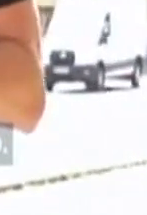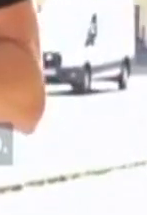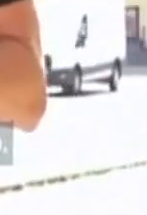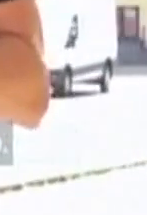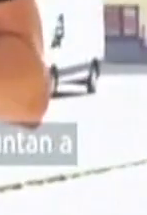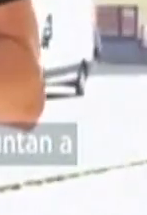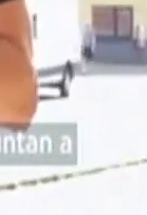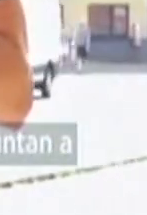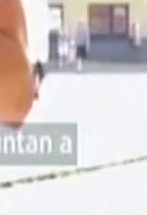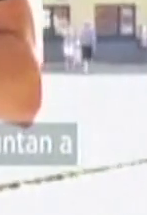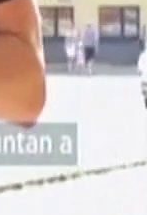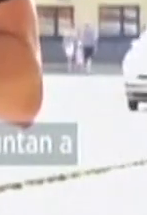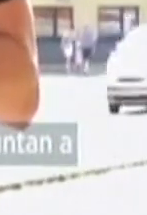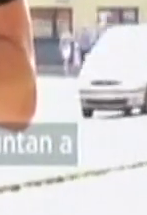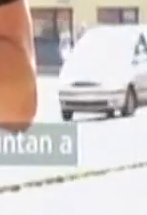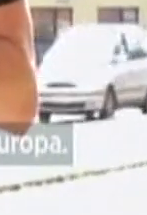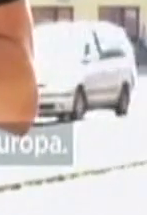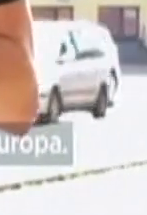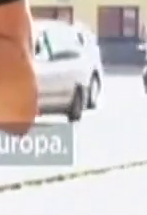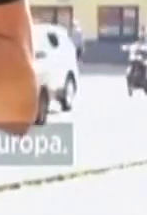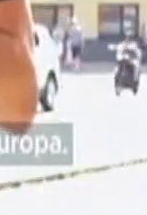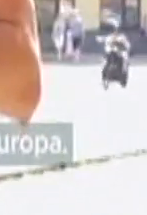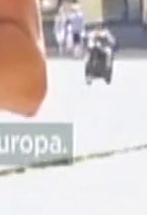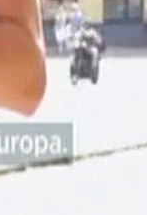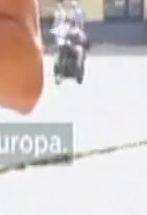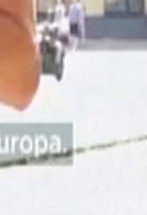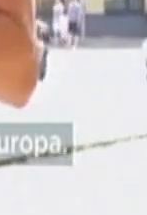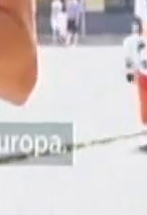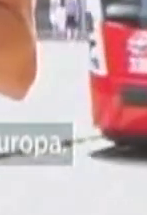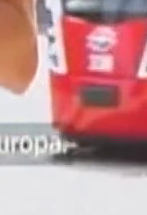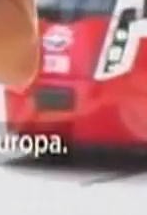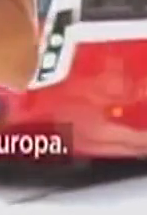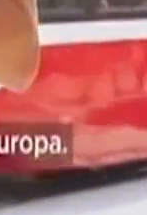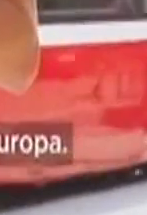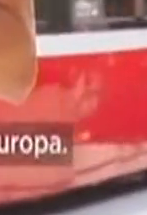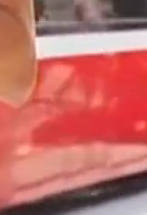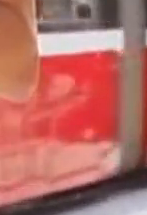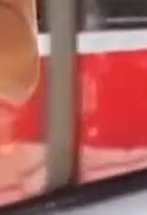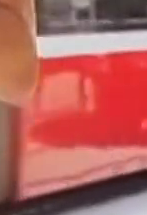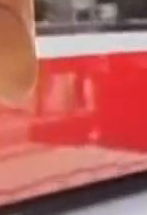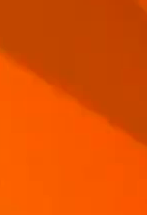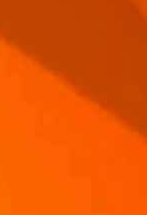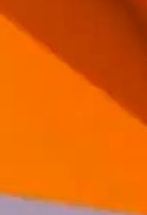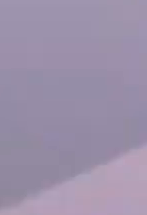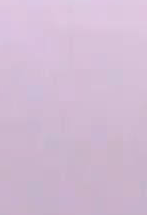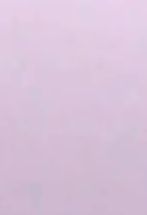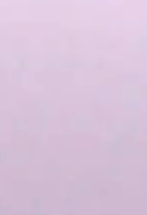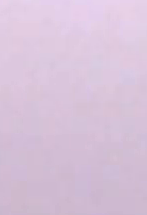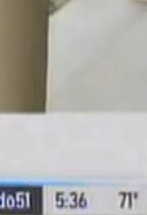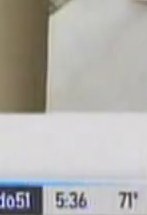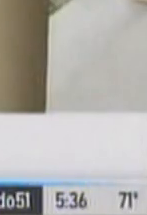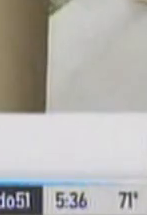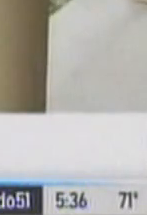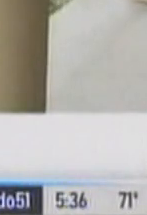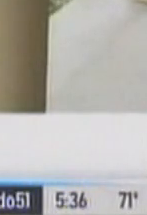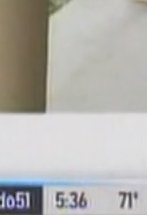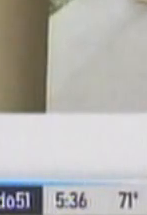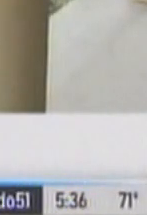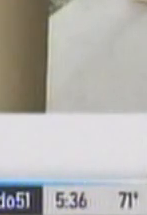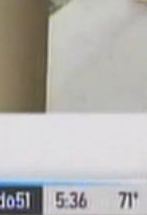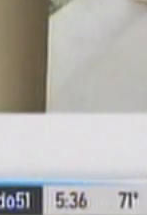wieder anzusteigen. Zudem deuten die jüngsten Trends auf vermehrten Methamphetamingebrauch in Europa hin. Buenas